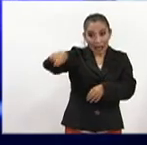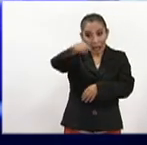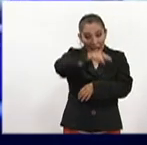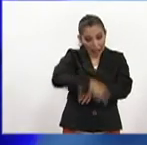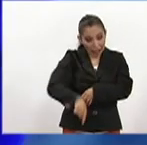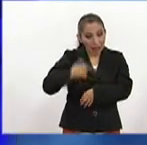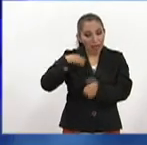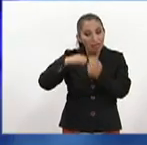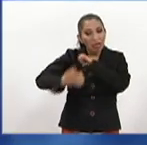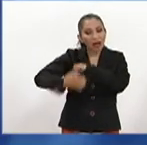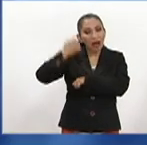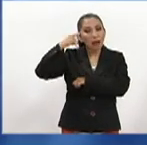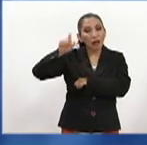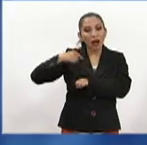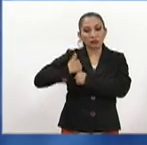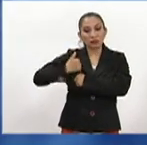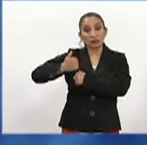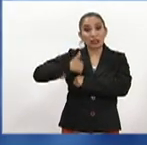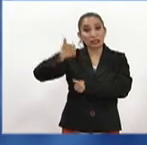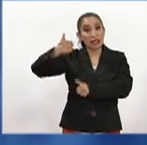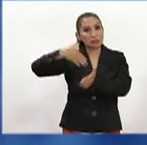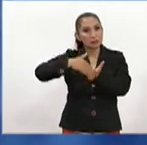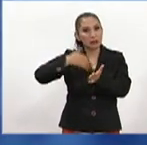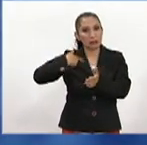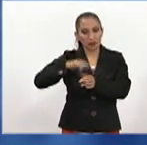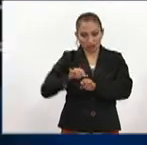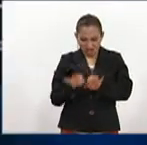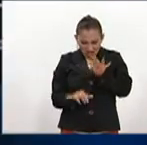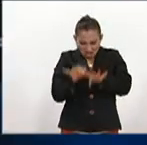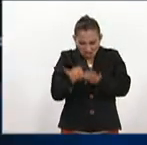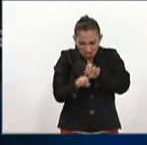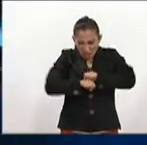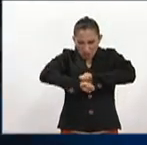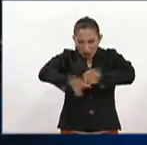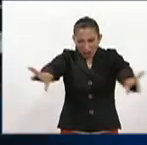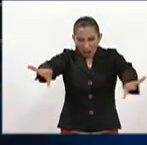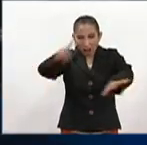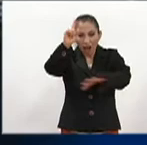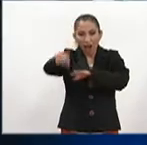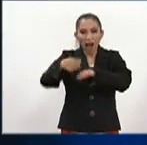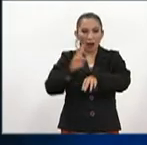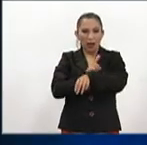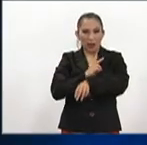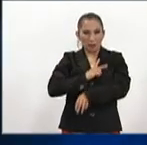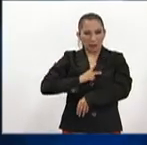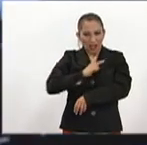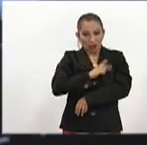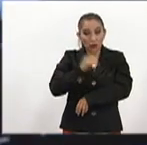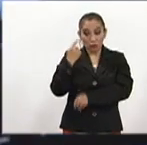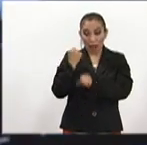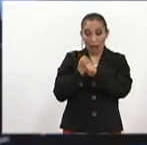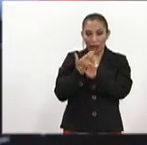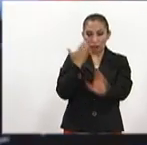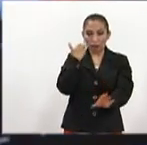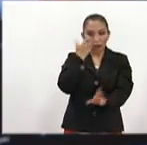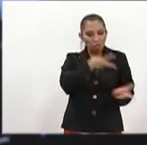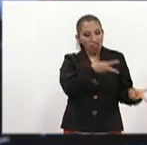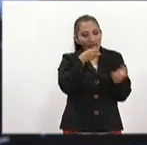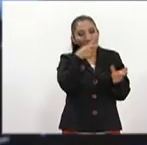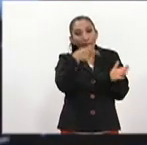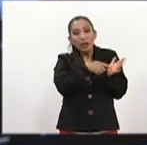enemigas utilizando un ejército de más de 6,000 hackers distribuidos por todo el mundo. Informó que el año pasado trataron de